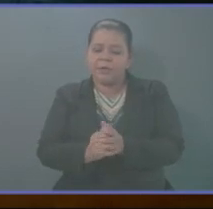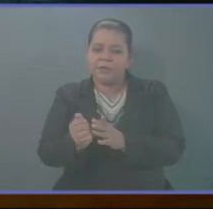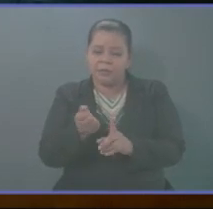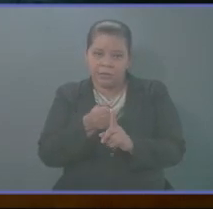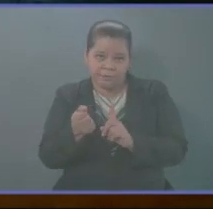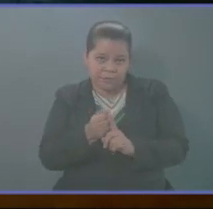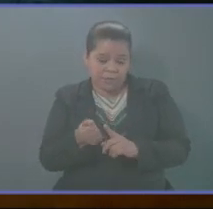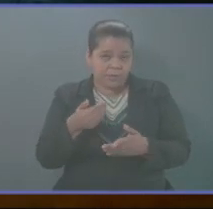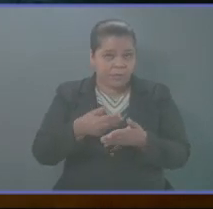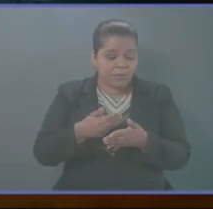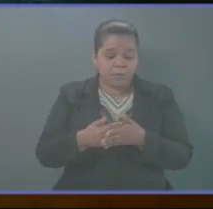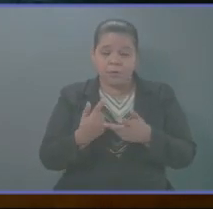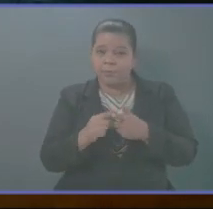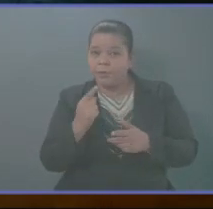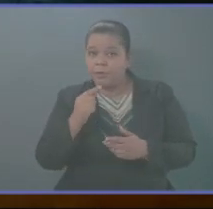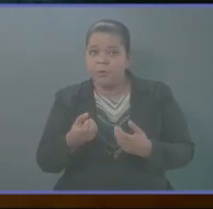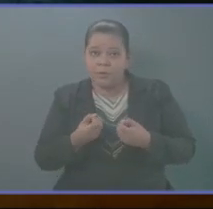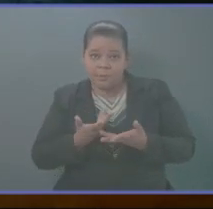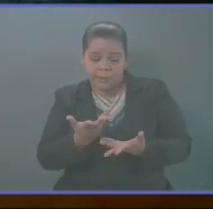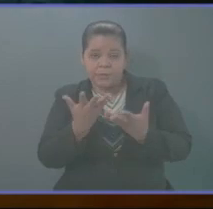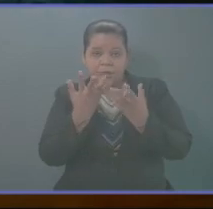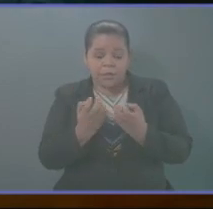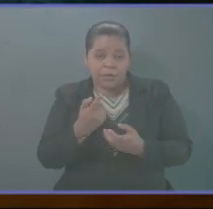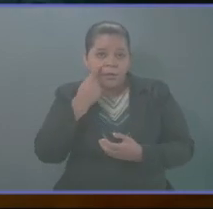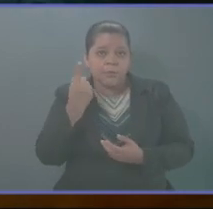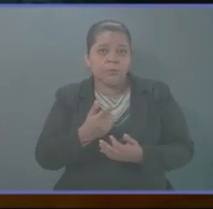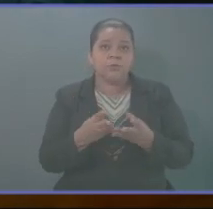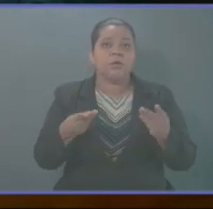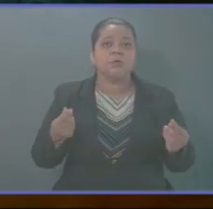buscar alternativas y soluciones al actual.